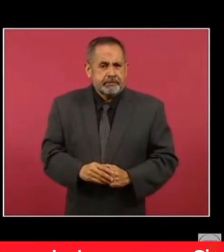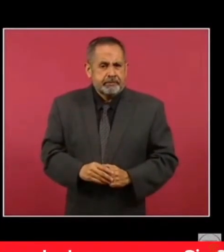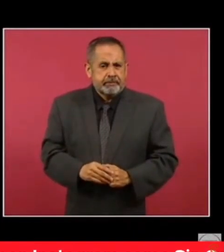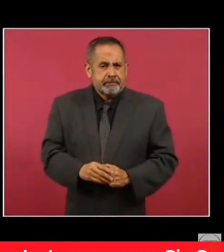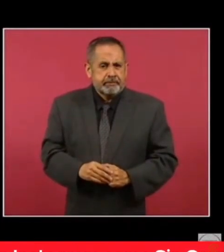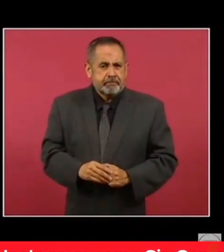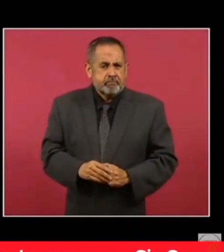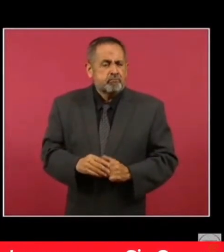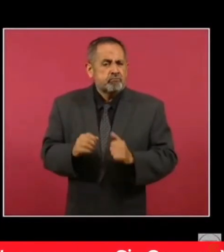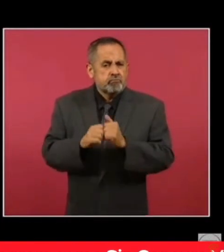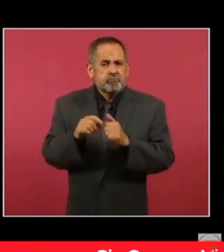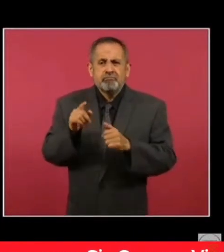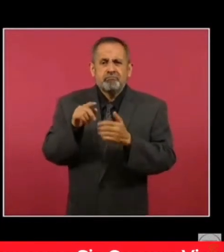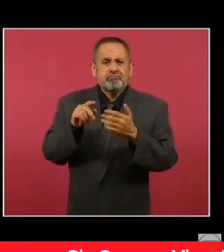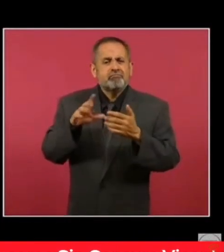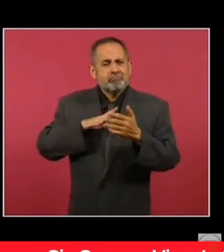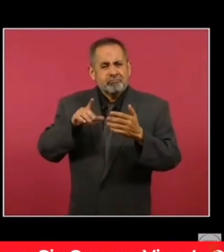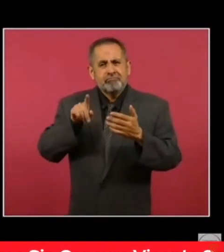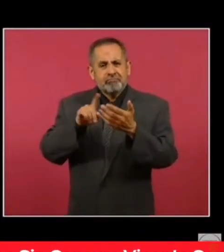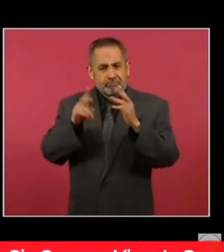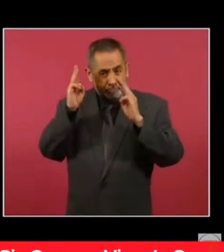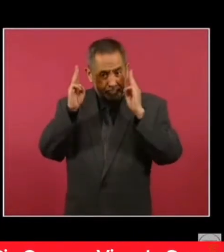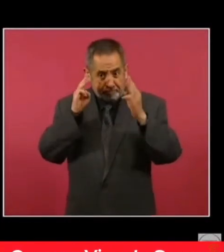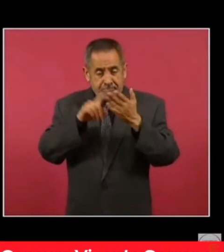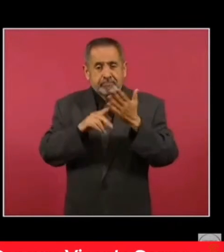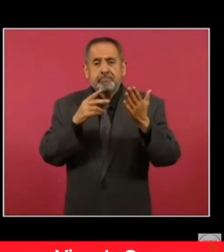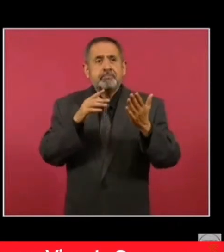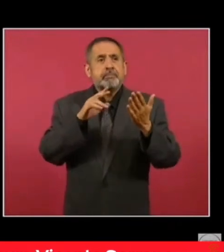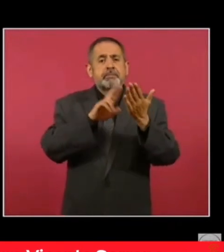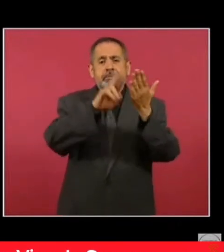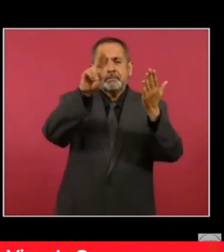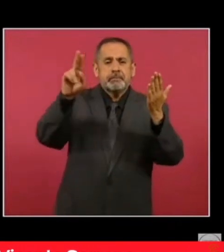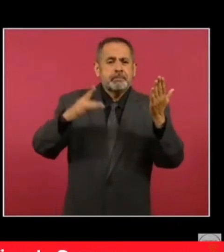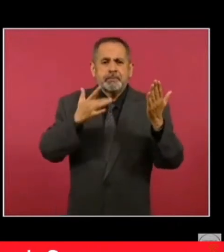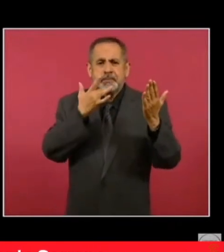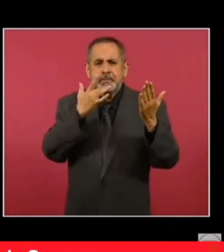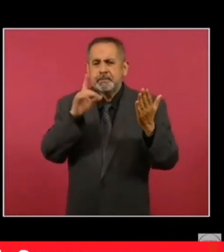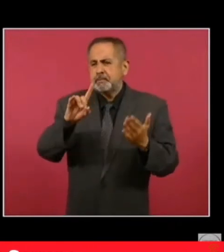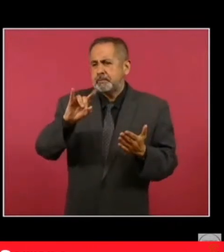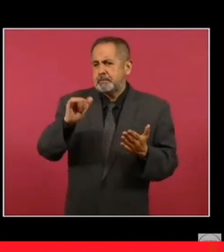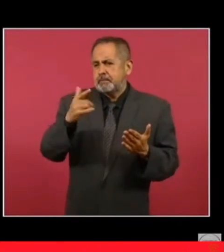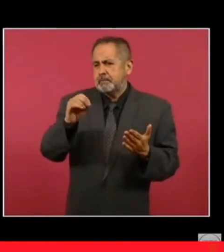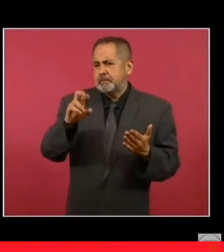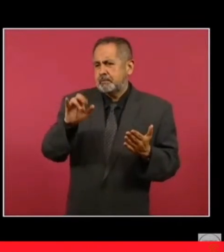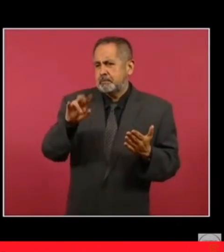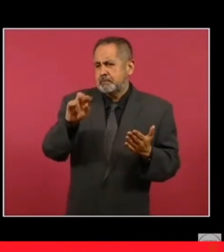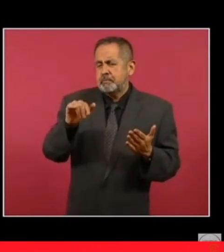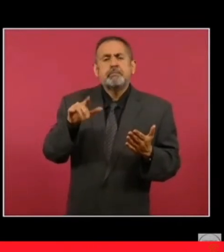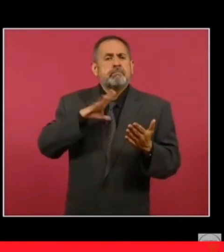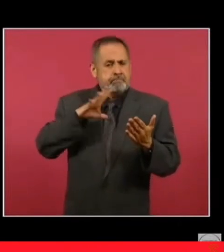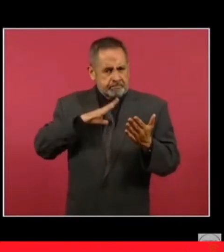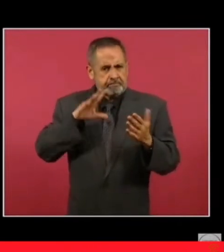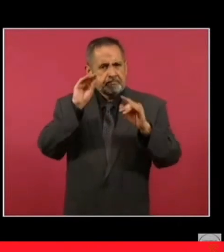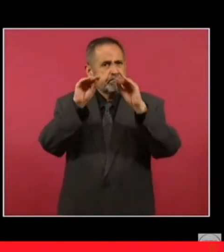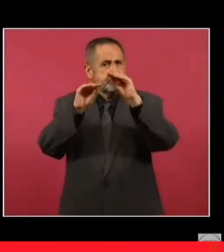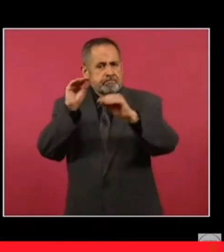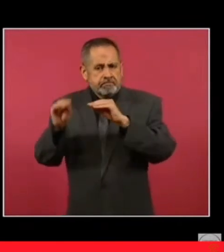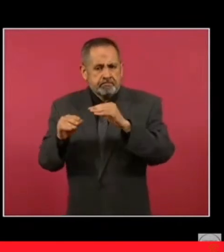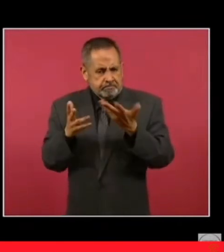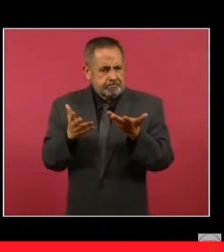Diego Rivera, además de otros murales que recuperamos en este trabajo de restauración. Les recomiendo